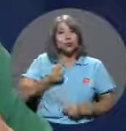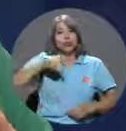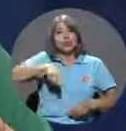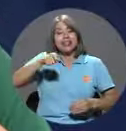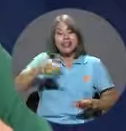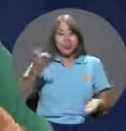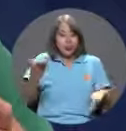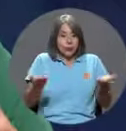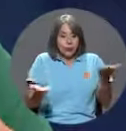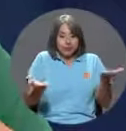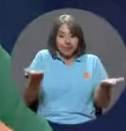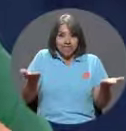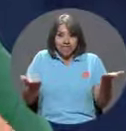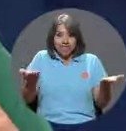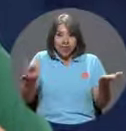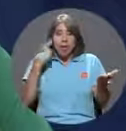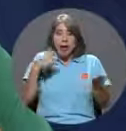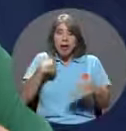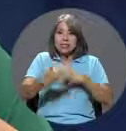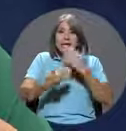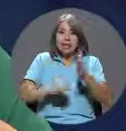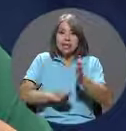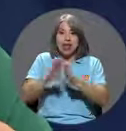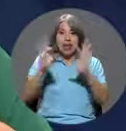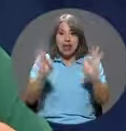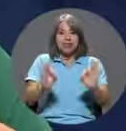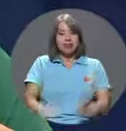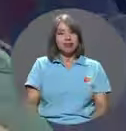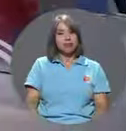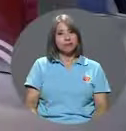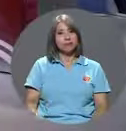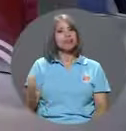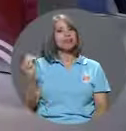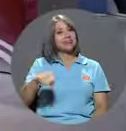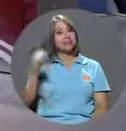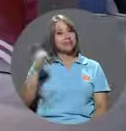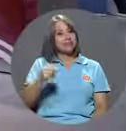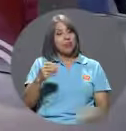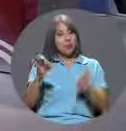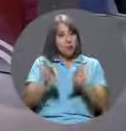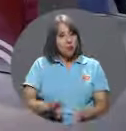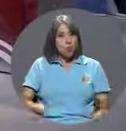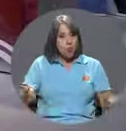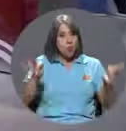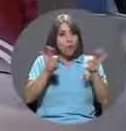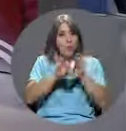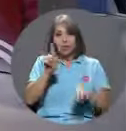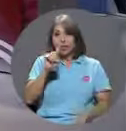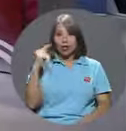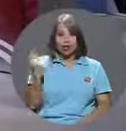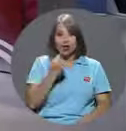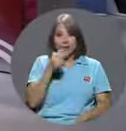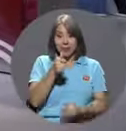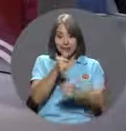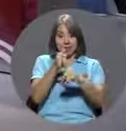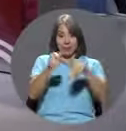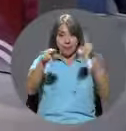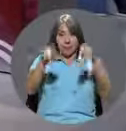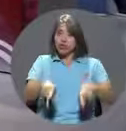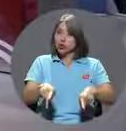lograr equilibrarme y balancearme para poder seguir adelante. Sí, y muy importante, no solo que la persona, ¿verdad?, tenga